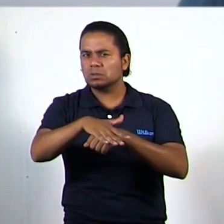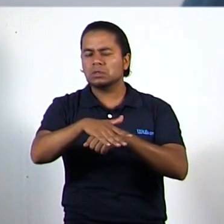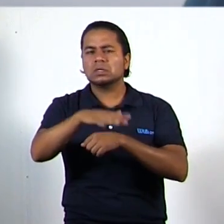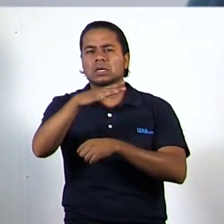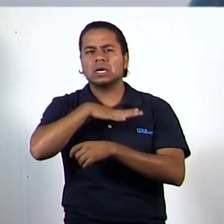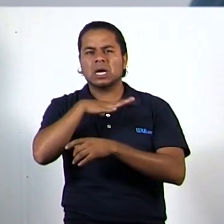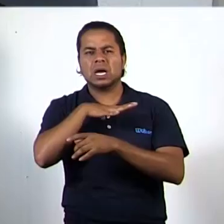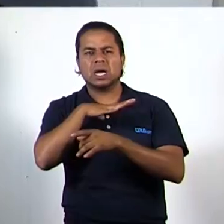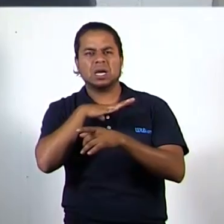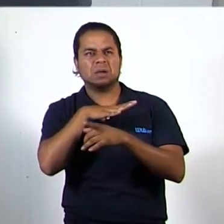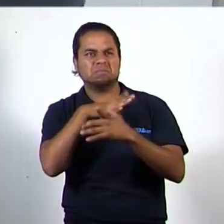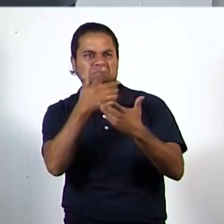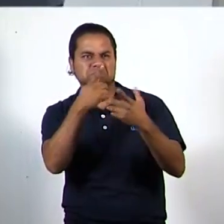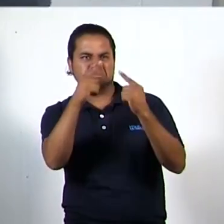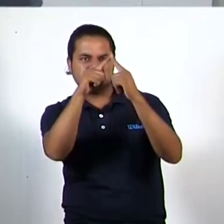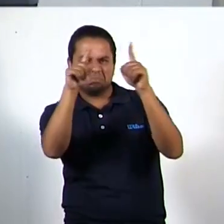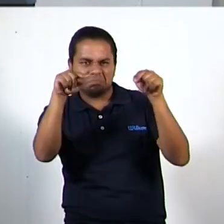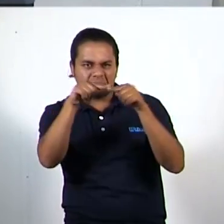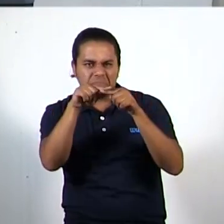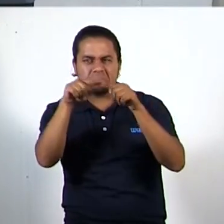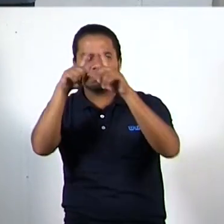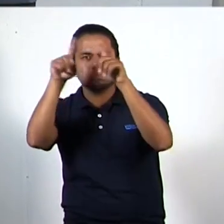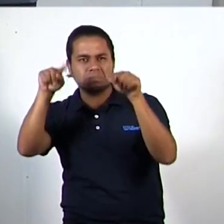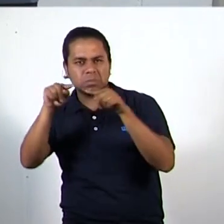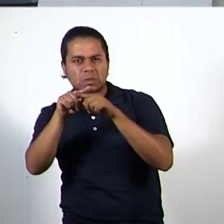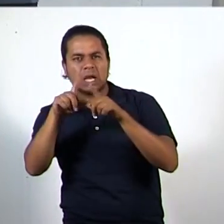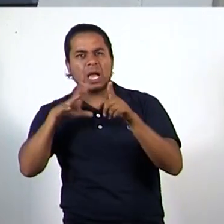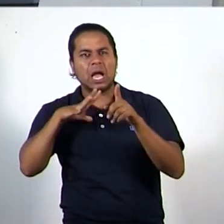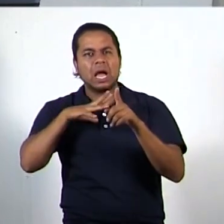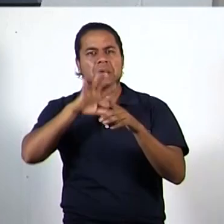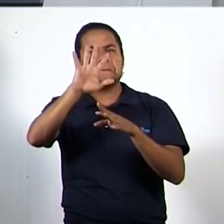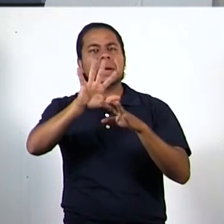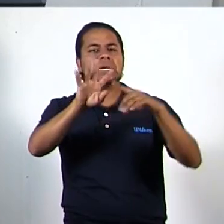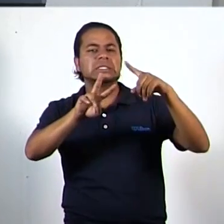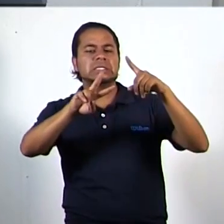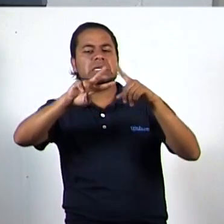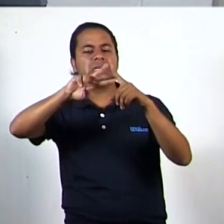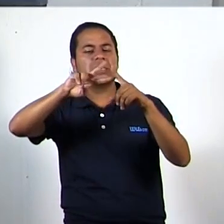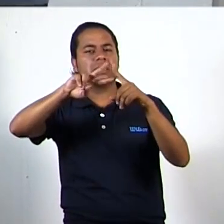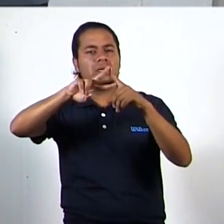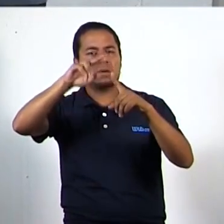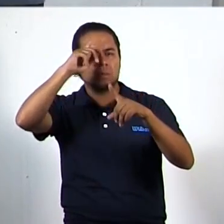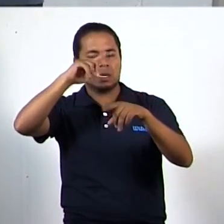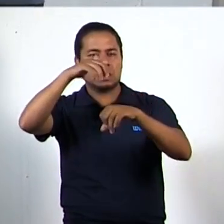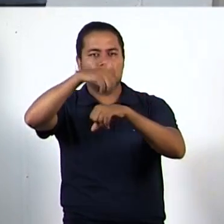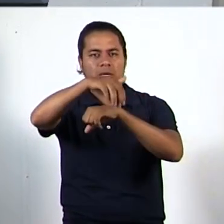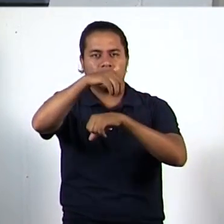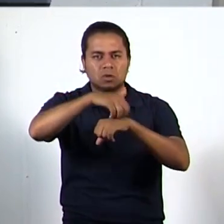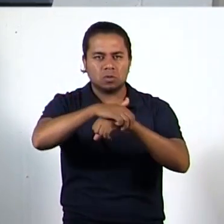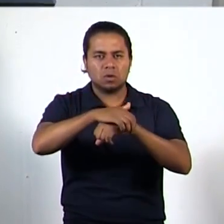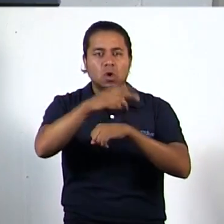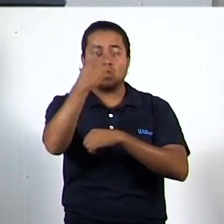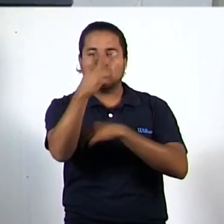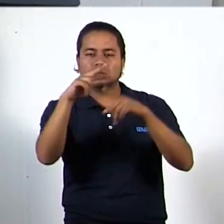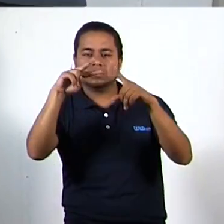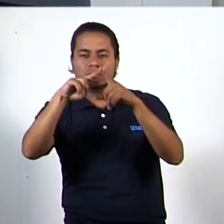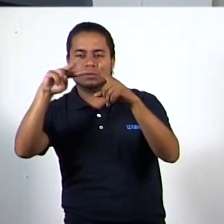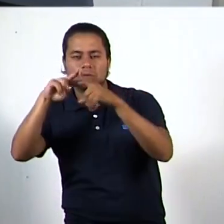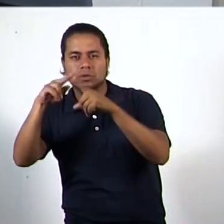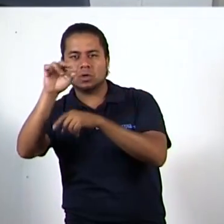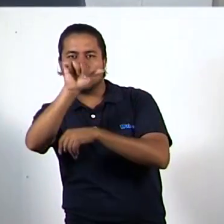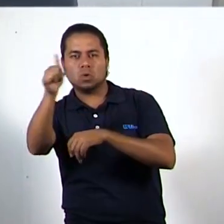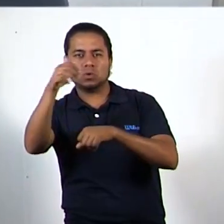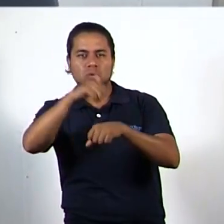un símbolo, utilizan un cono para representar un número, utilizan dos para representar